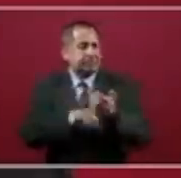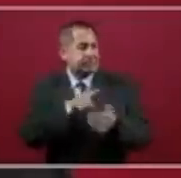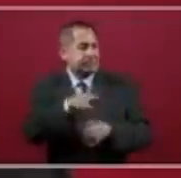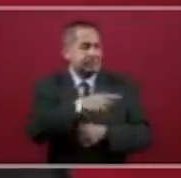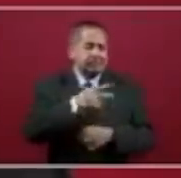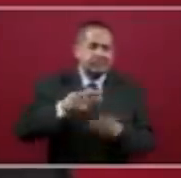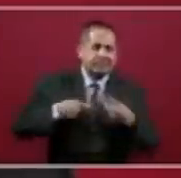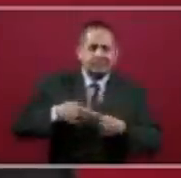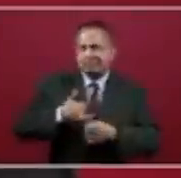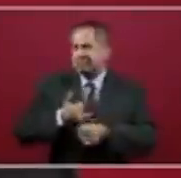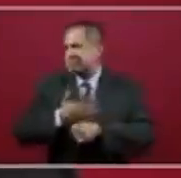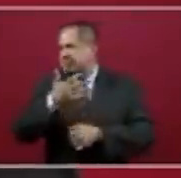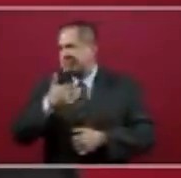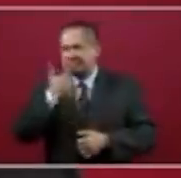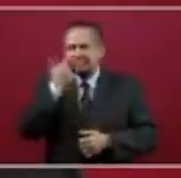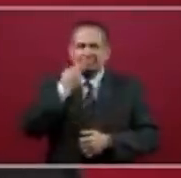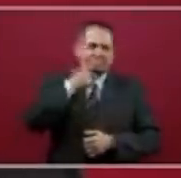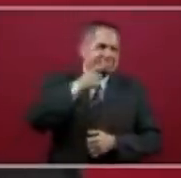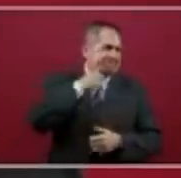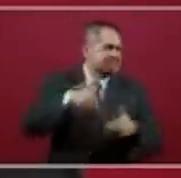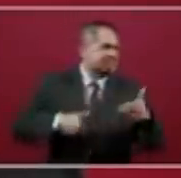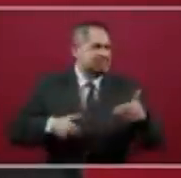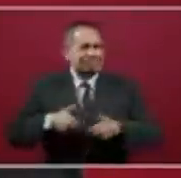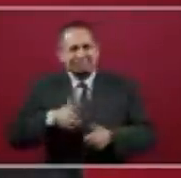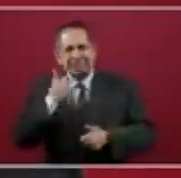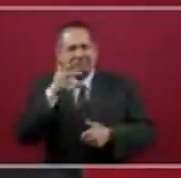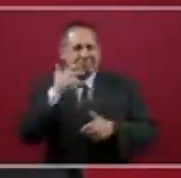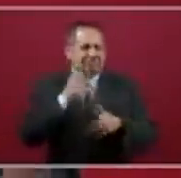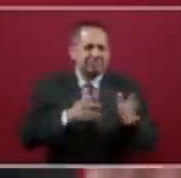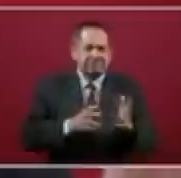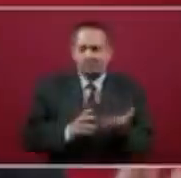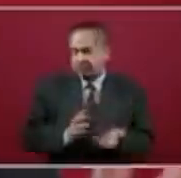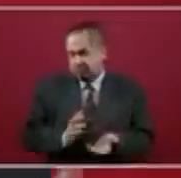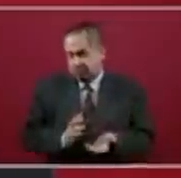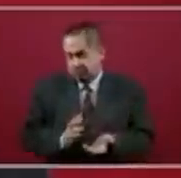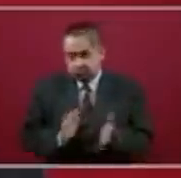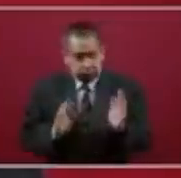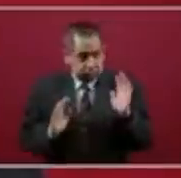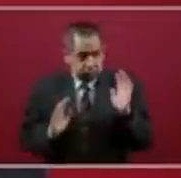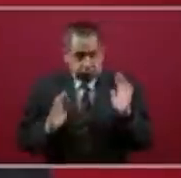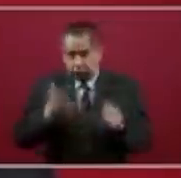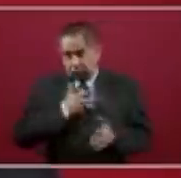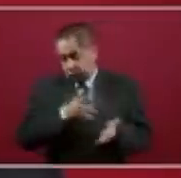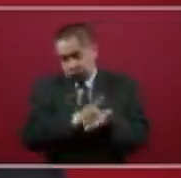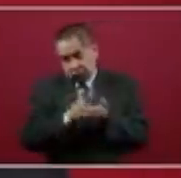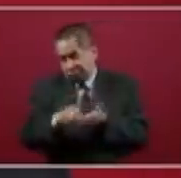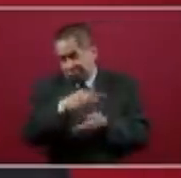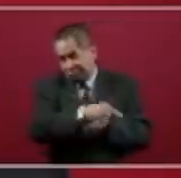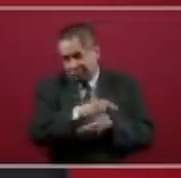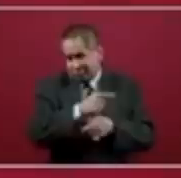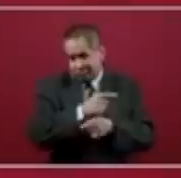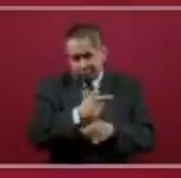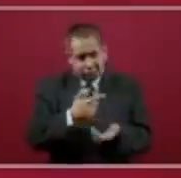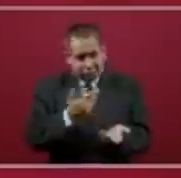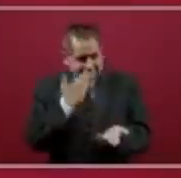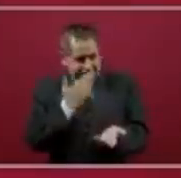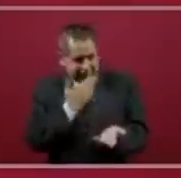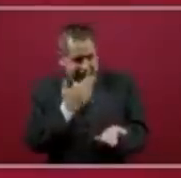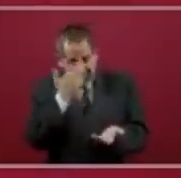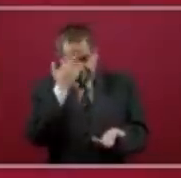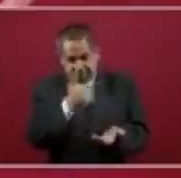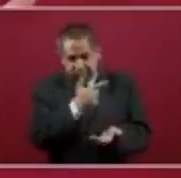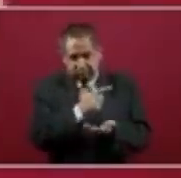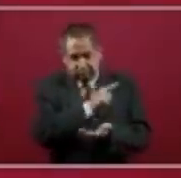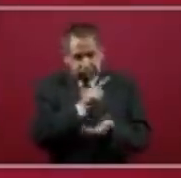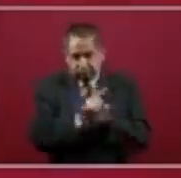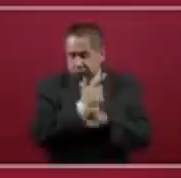aunque quiera protestar, y además es su derecho porque es legítimo, es